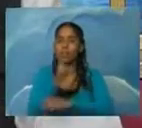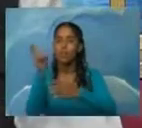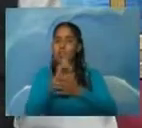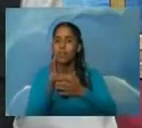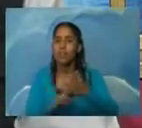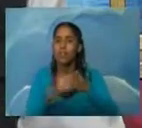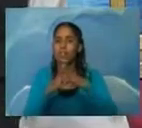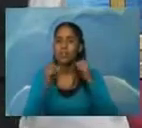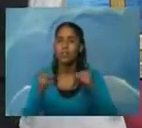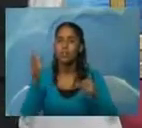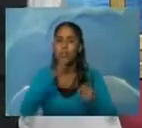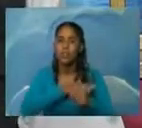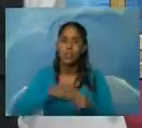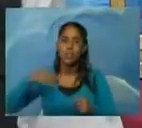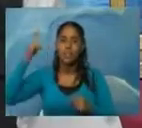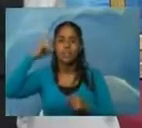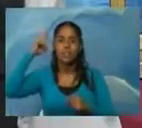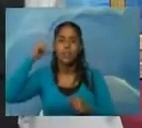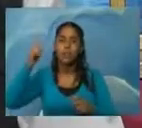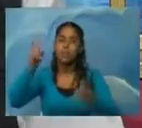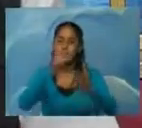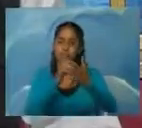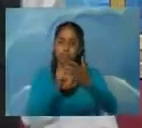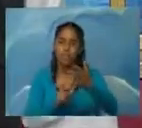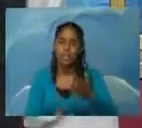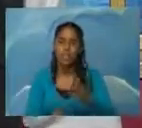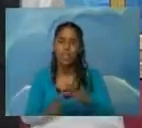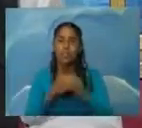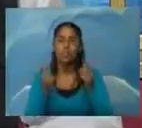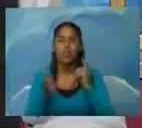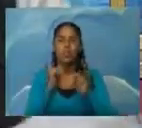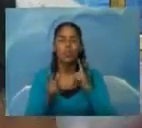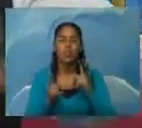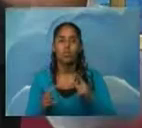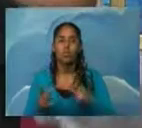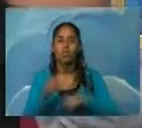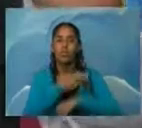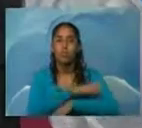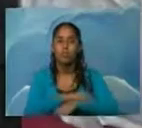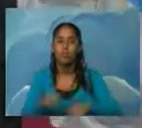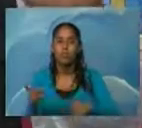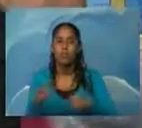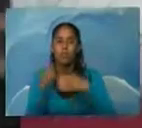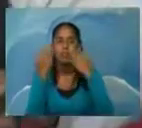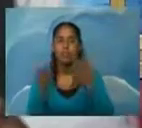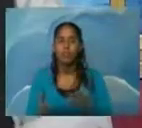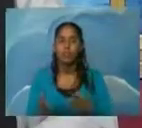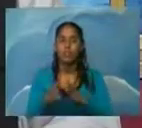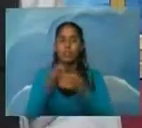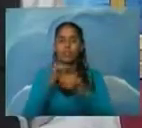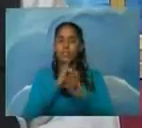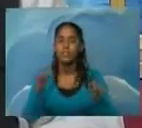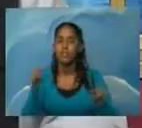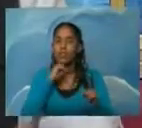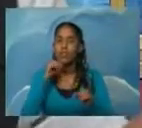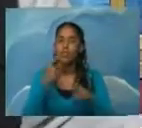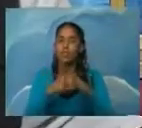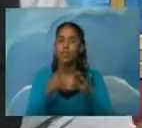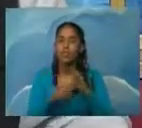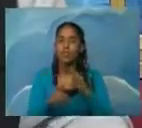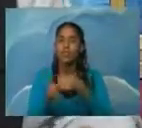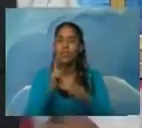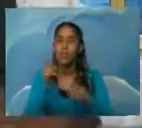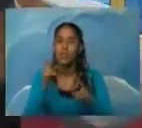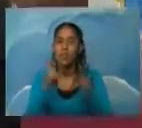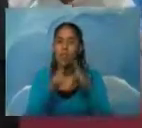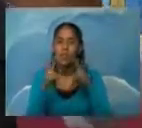quiere saber, póngase a leer esta lista que están aquí. Yo algunos animales no la conozco. Si me dan por allá, bueno, ya ahí esa es otra cosa, porque yo no los